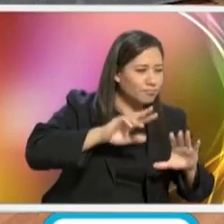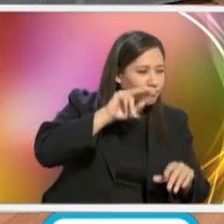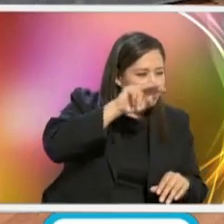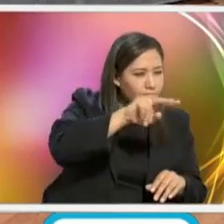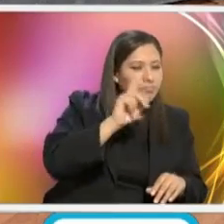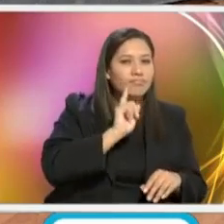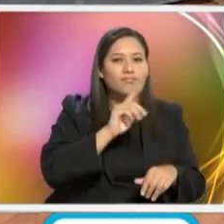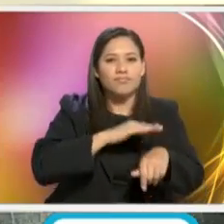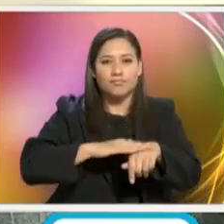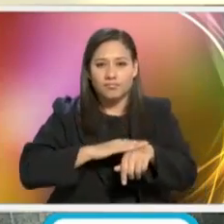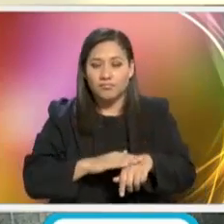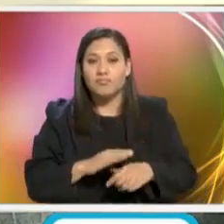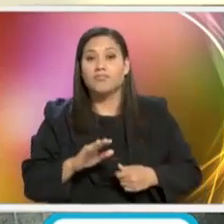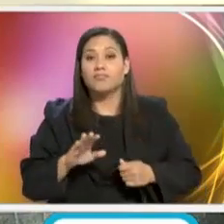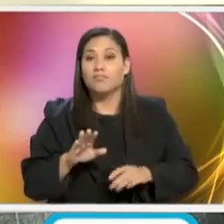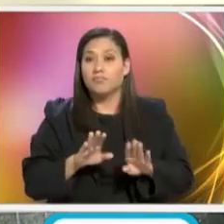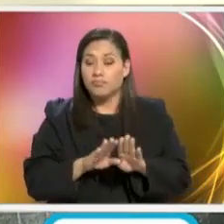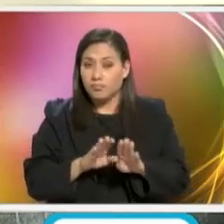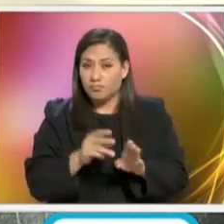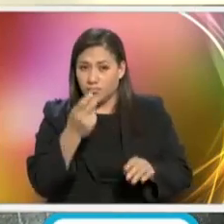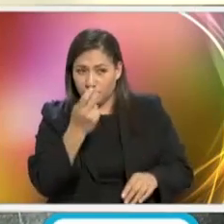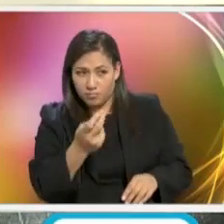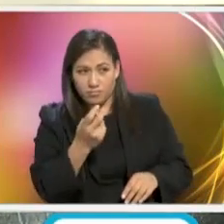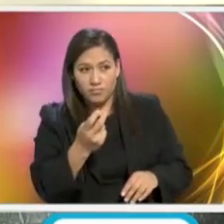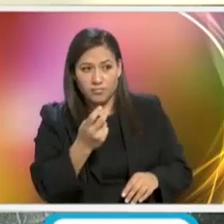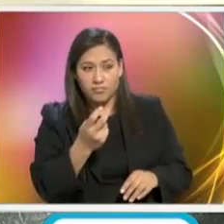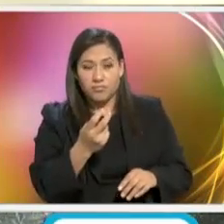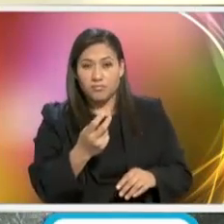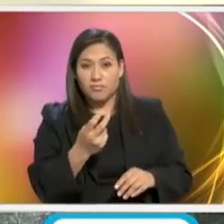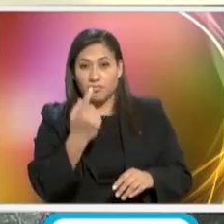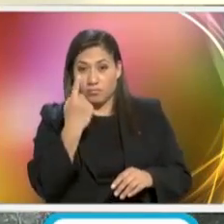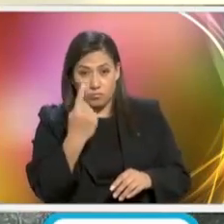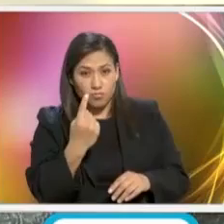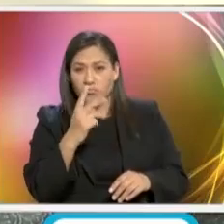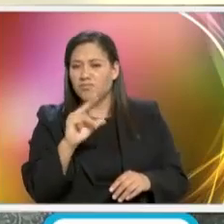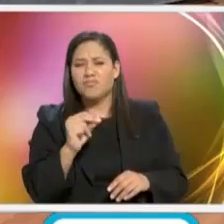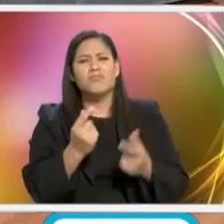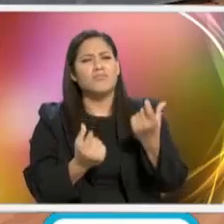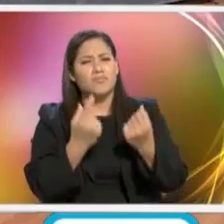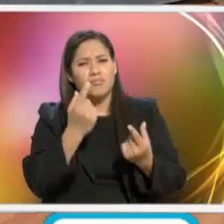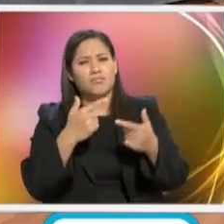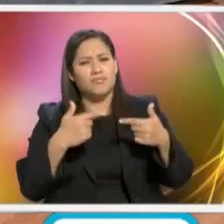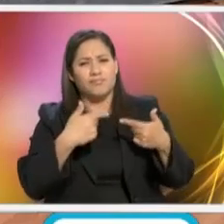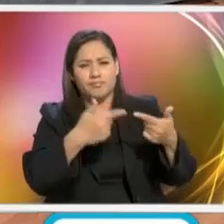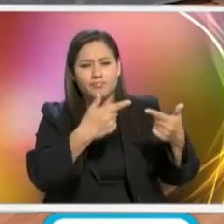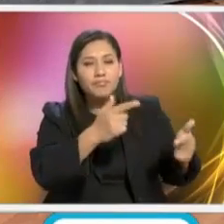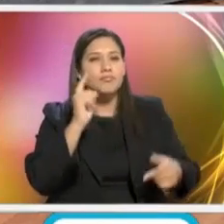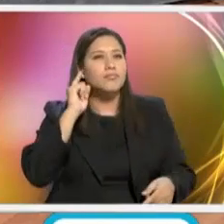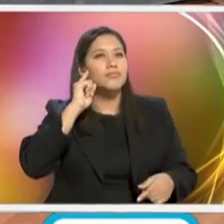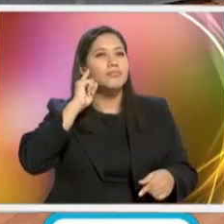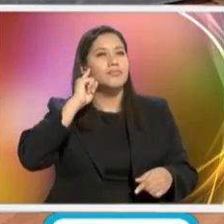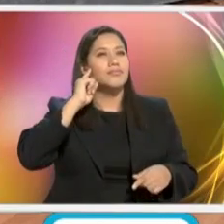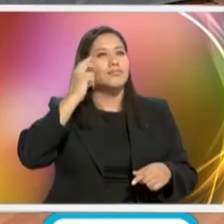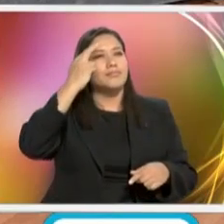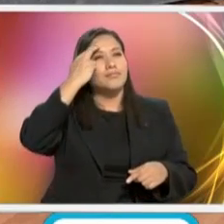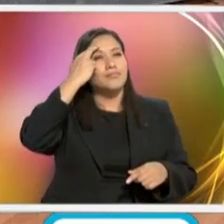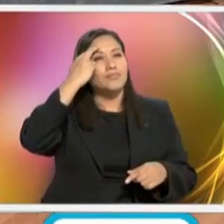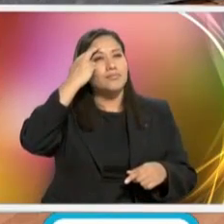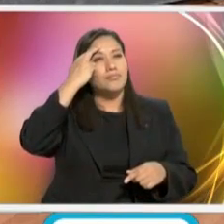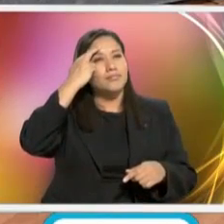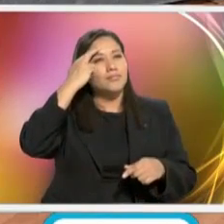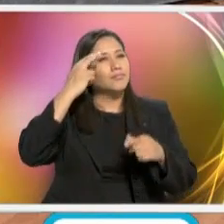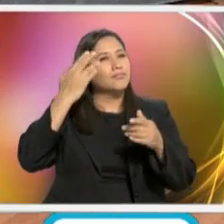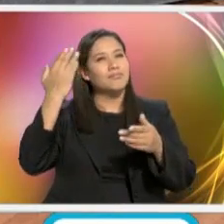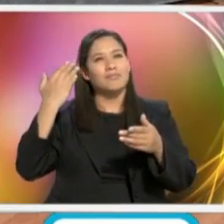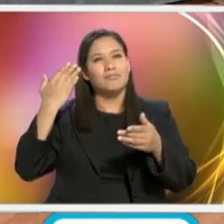Story es parte del metabolismo de varias, no de una, de varias generaciones. Exactamente. ¿no? Fecha, sí, Lo sí. escuchas y te remites a... Bueno, yo hace muchos